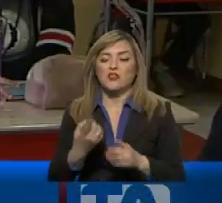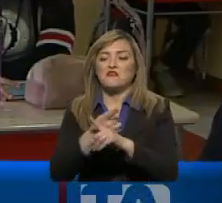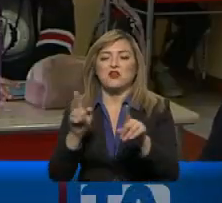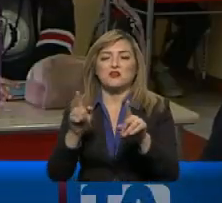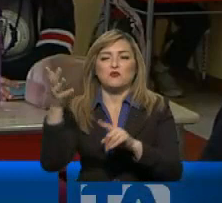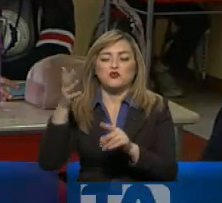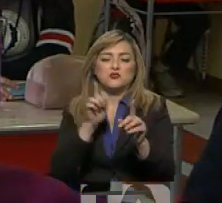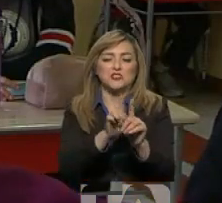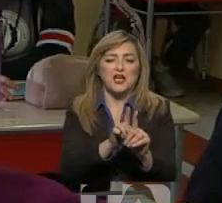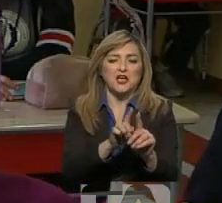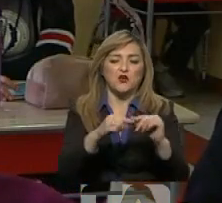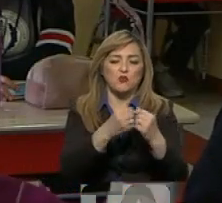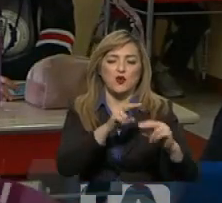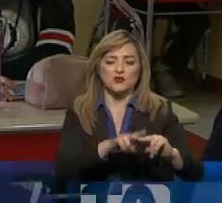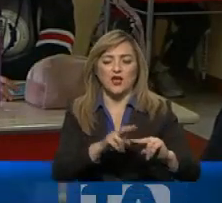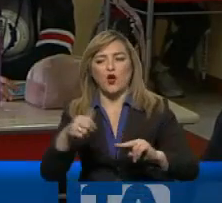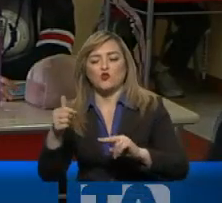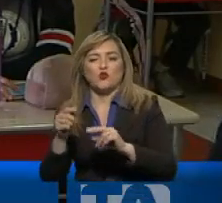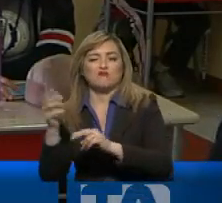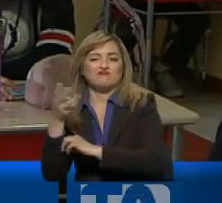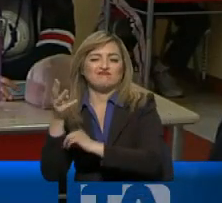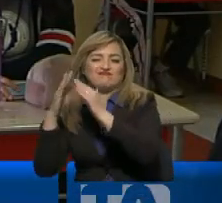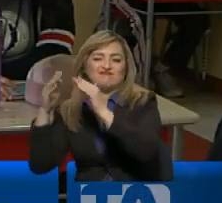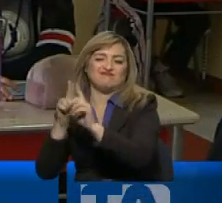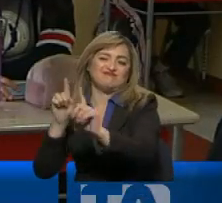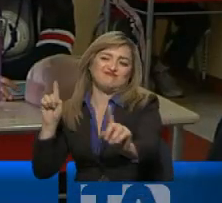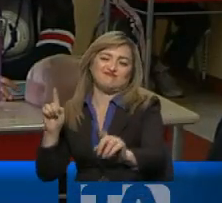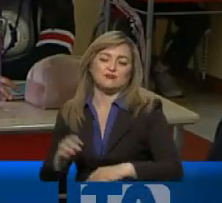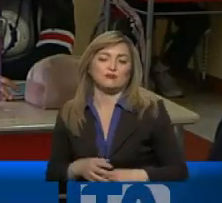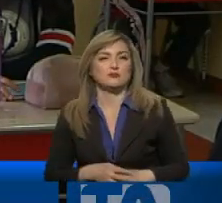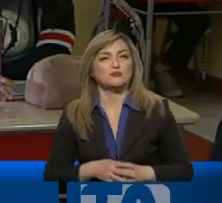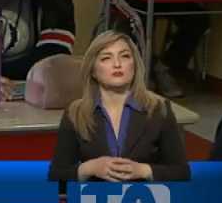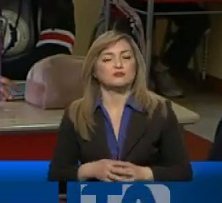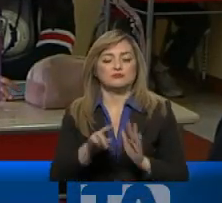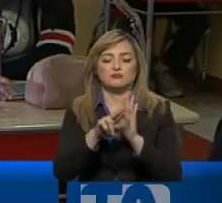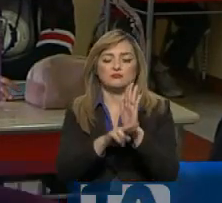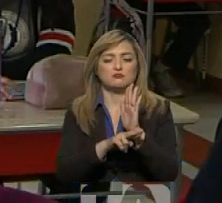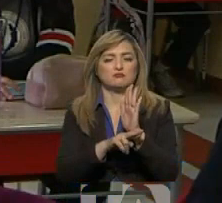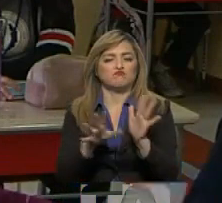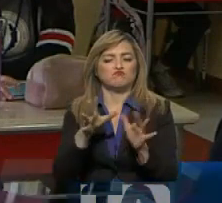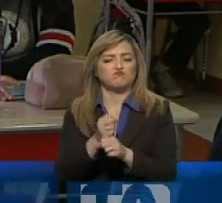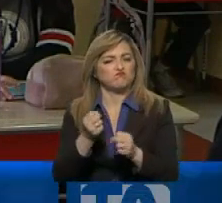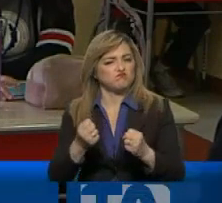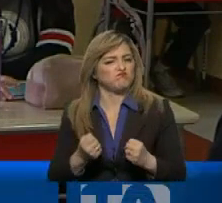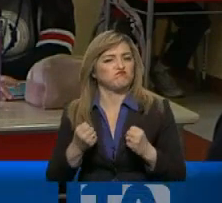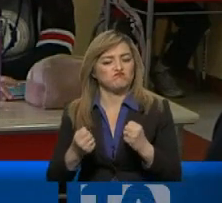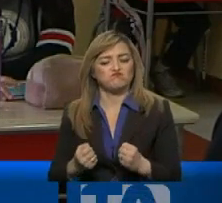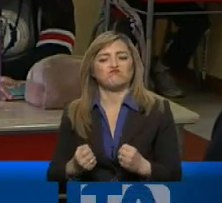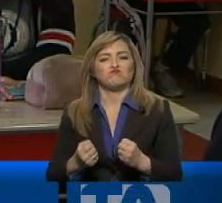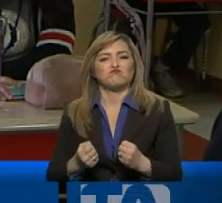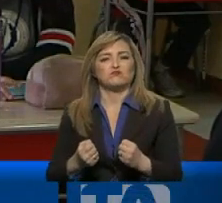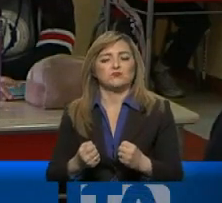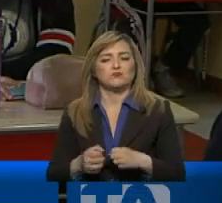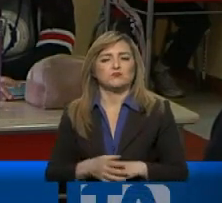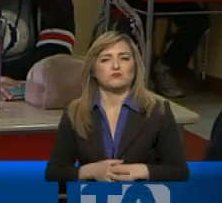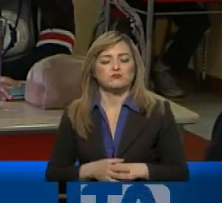colegio ya lleva varios meses con el programa piloto y se afianzaron muy bien las normas de bioseguridad, así es que no tuvimos ningún